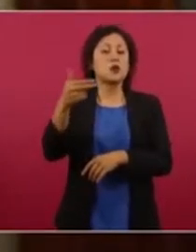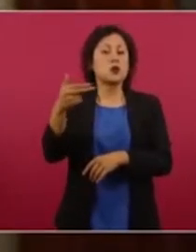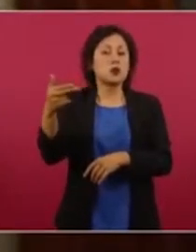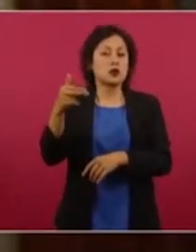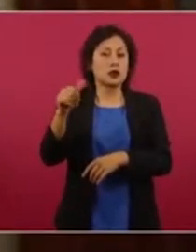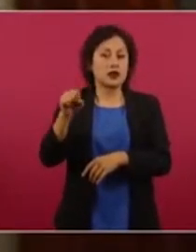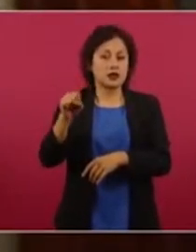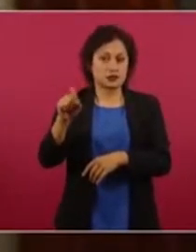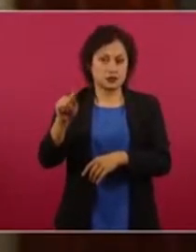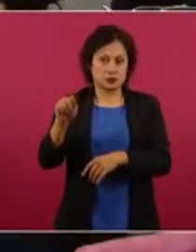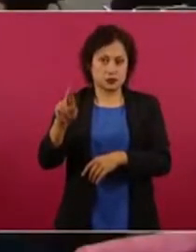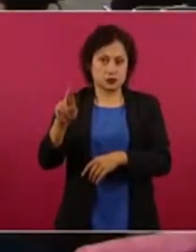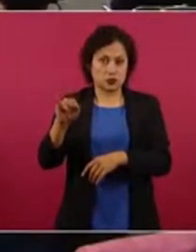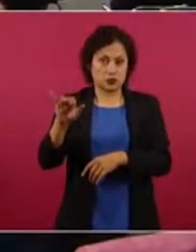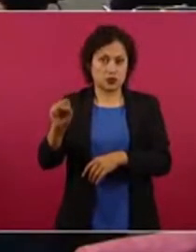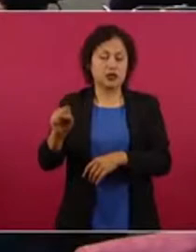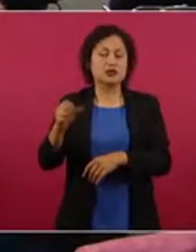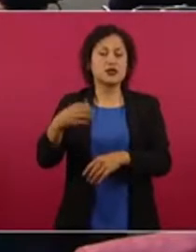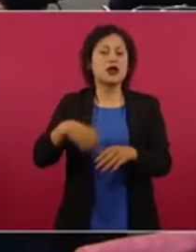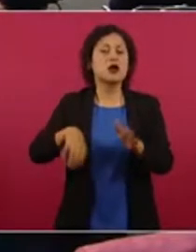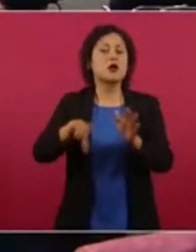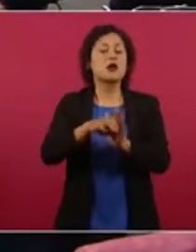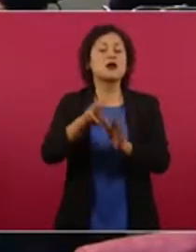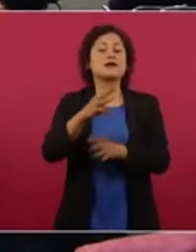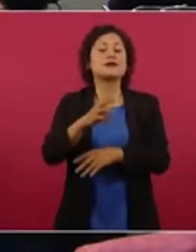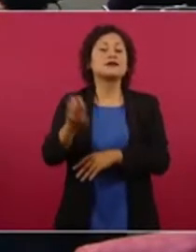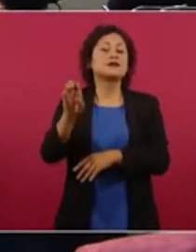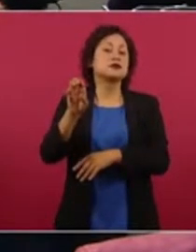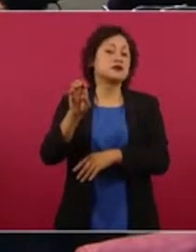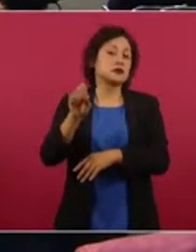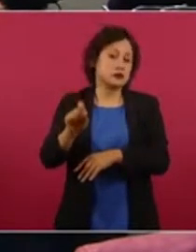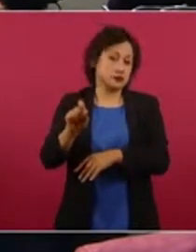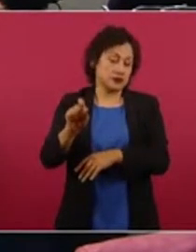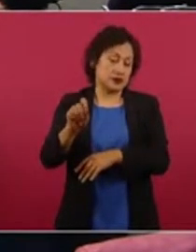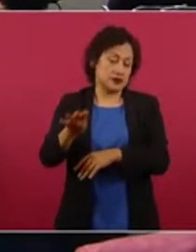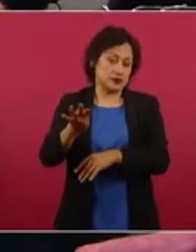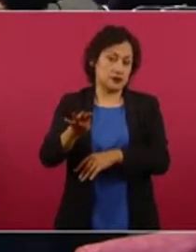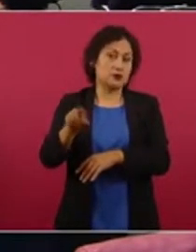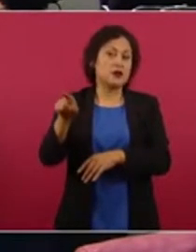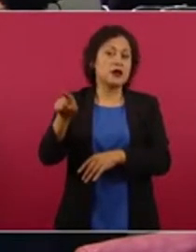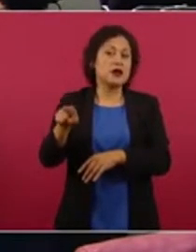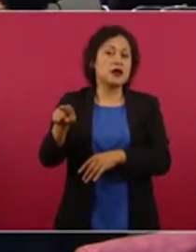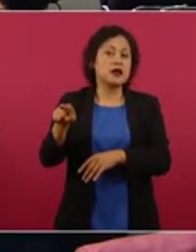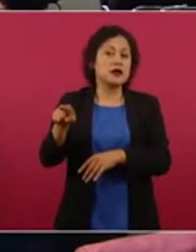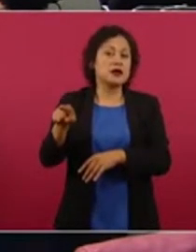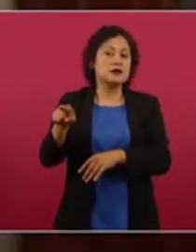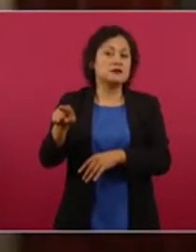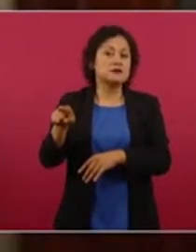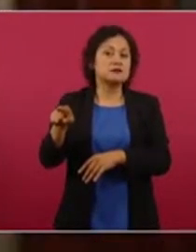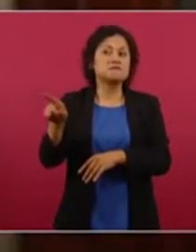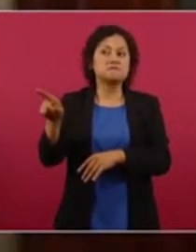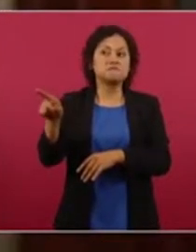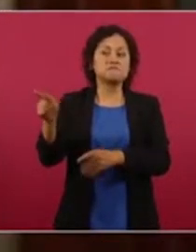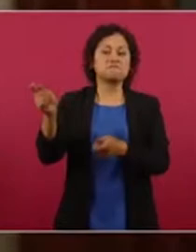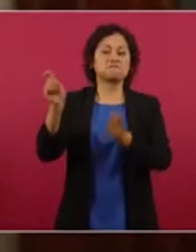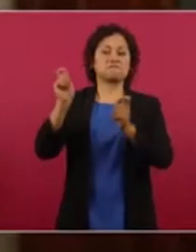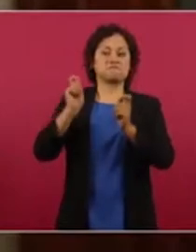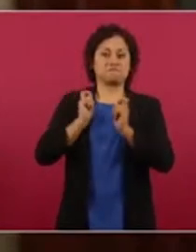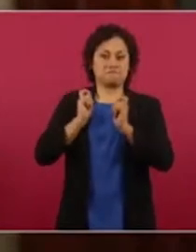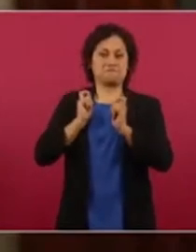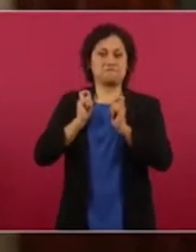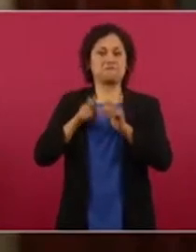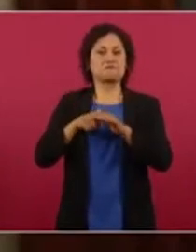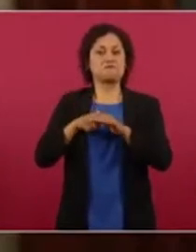la habitación 319, me encargaron llevarle su chayo en dólares a